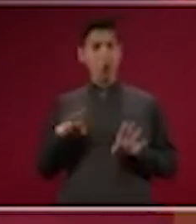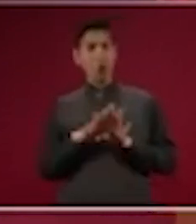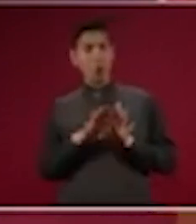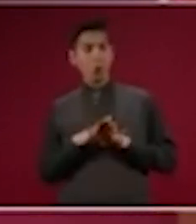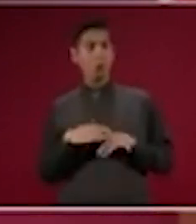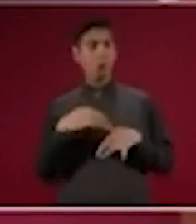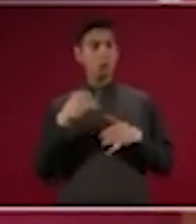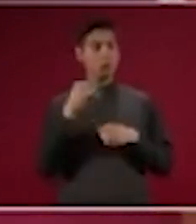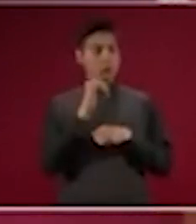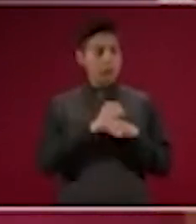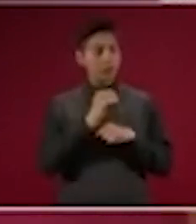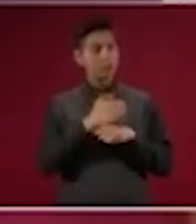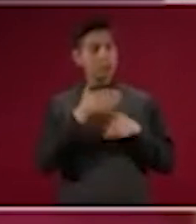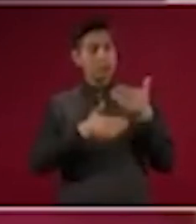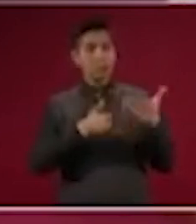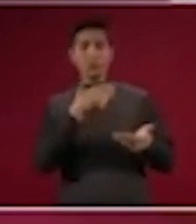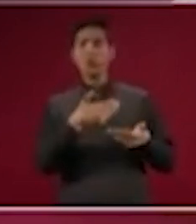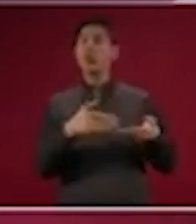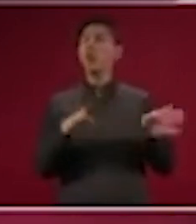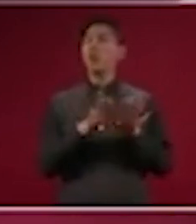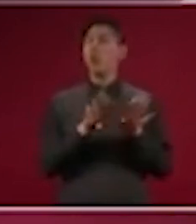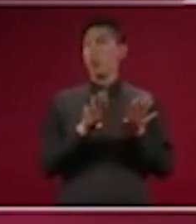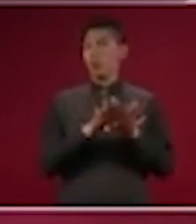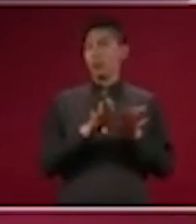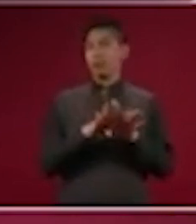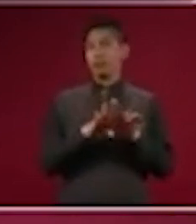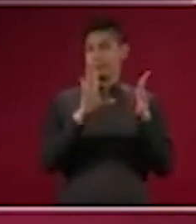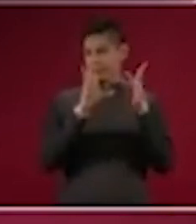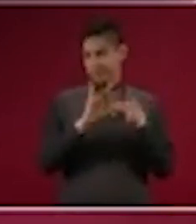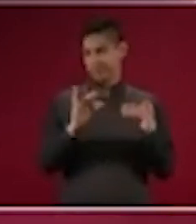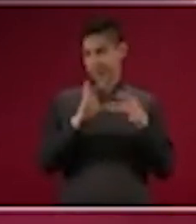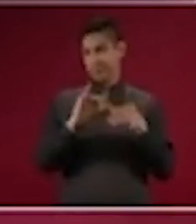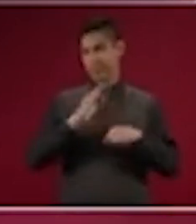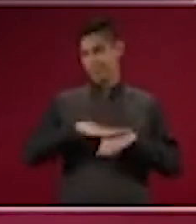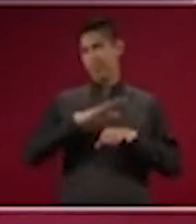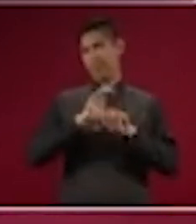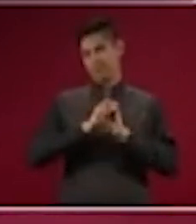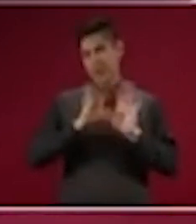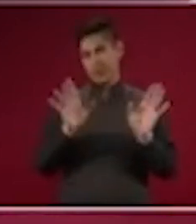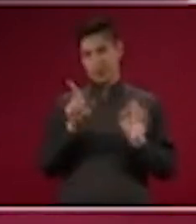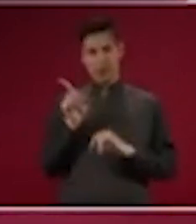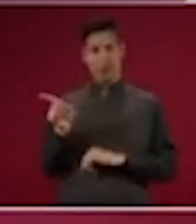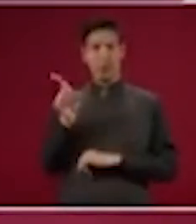largo de la historia en todo tipo de sociedades y con todo tipo de gobiernos.